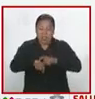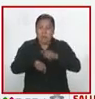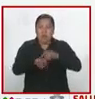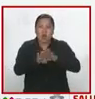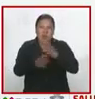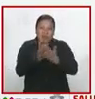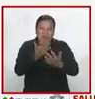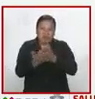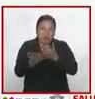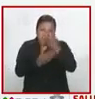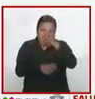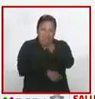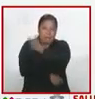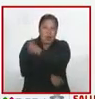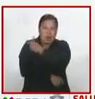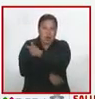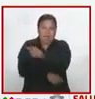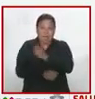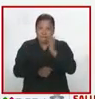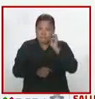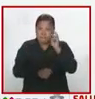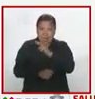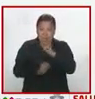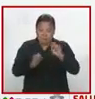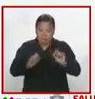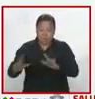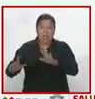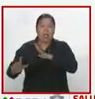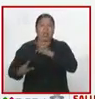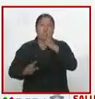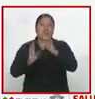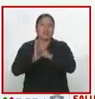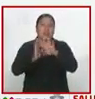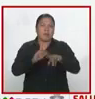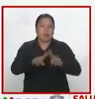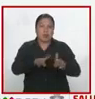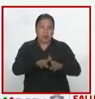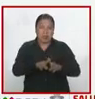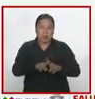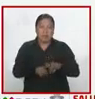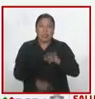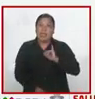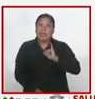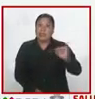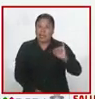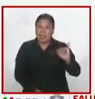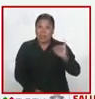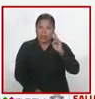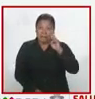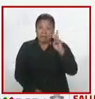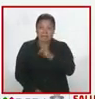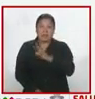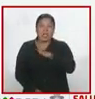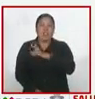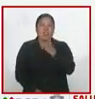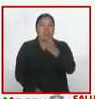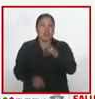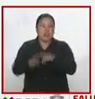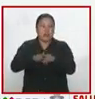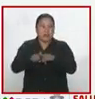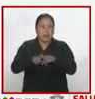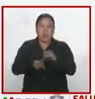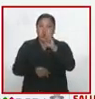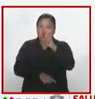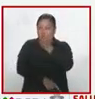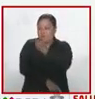de la vacuna aquí podemos ver dos ejemplos verdad a la izquierda pueden ver ustedes dos hermanos uno se